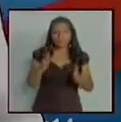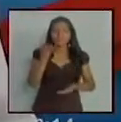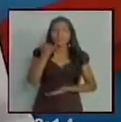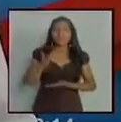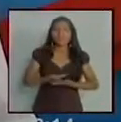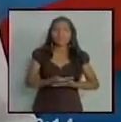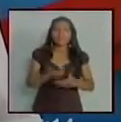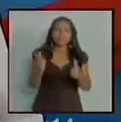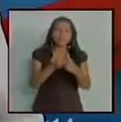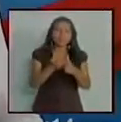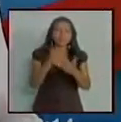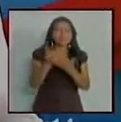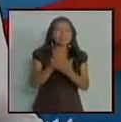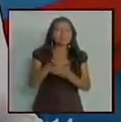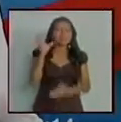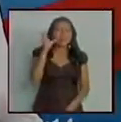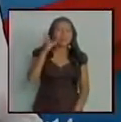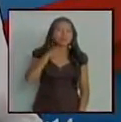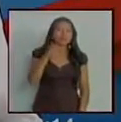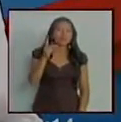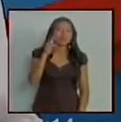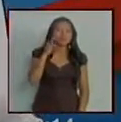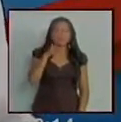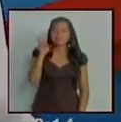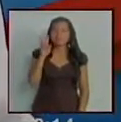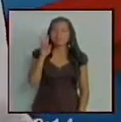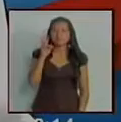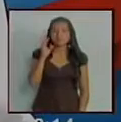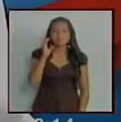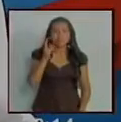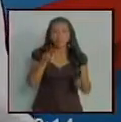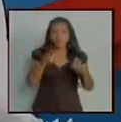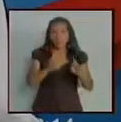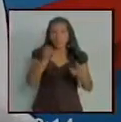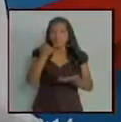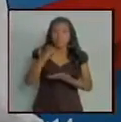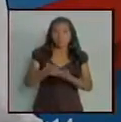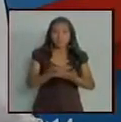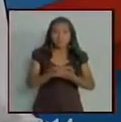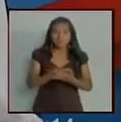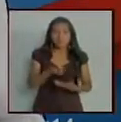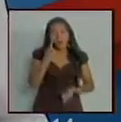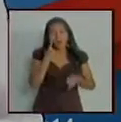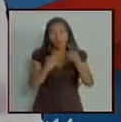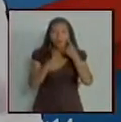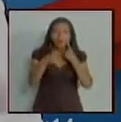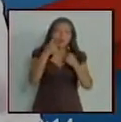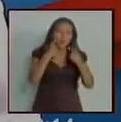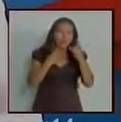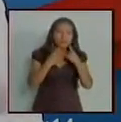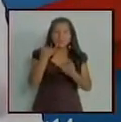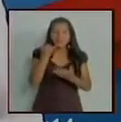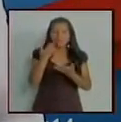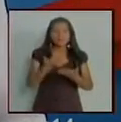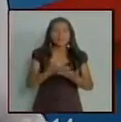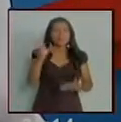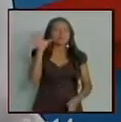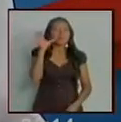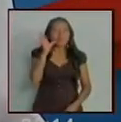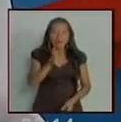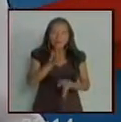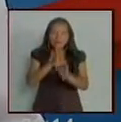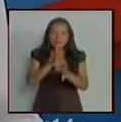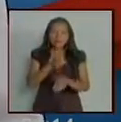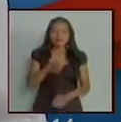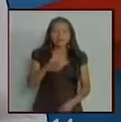bebé reconoce la voz de la mamá, ¿no? Entonces, cuando el bebé está llorando, la mamá le habla, ¿no? Y el bebé automáticamente